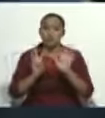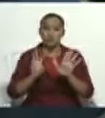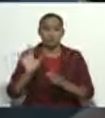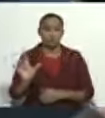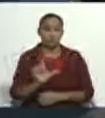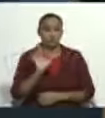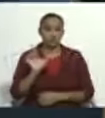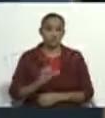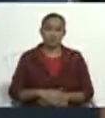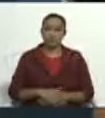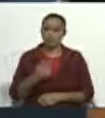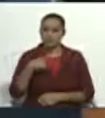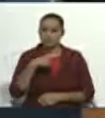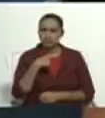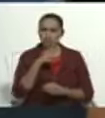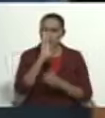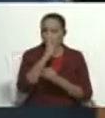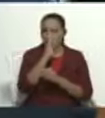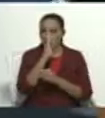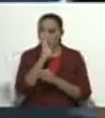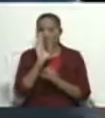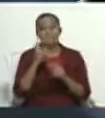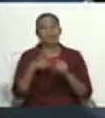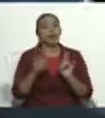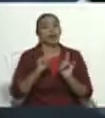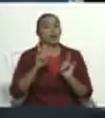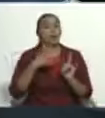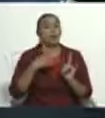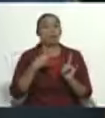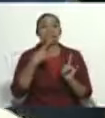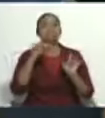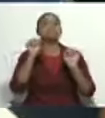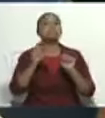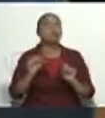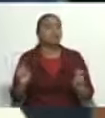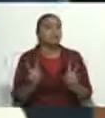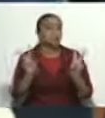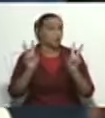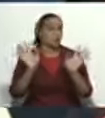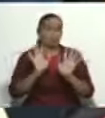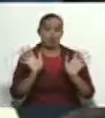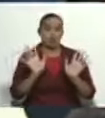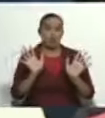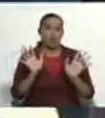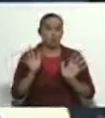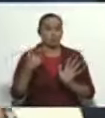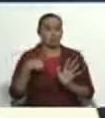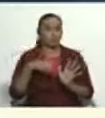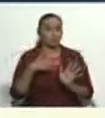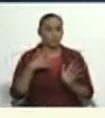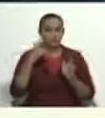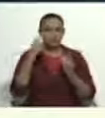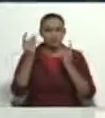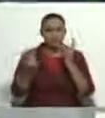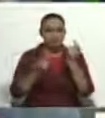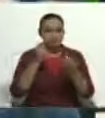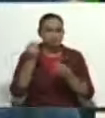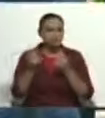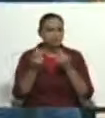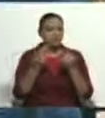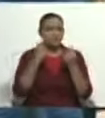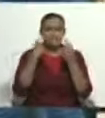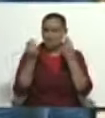No tenemos ninguna duda, pero no cantemos victoria. Tenemos que tejer como la mujer. Tejer,